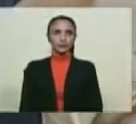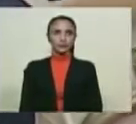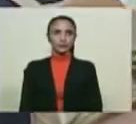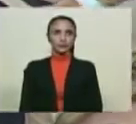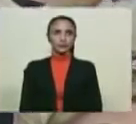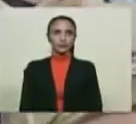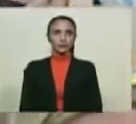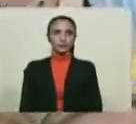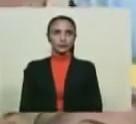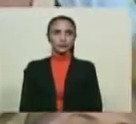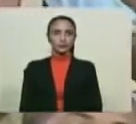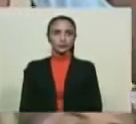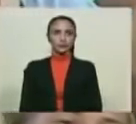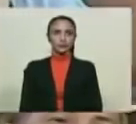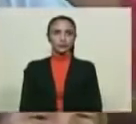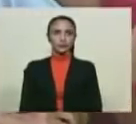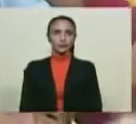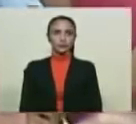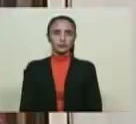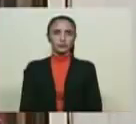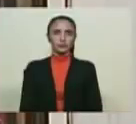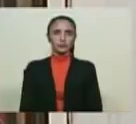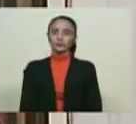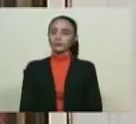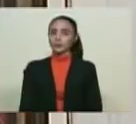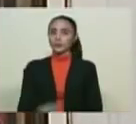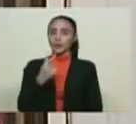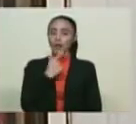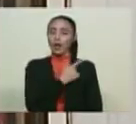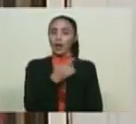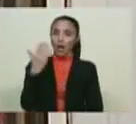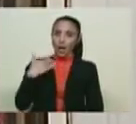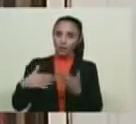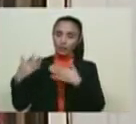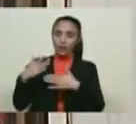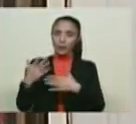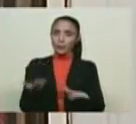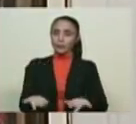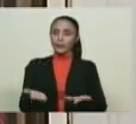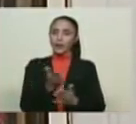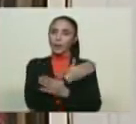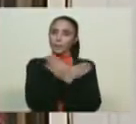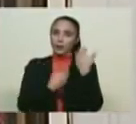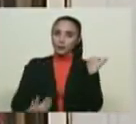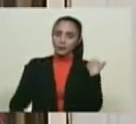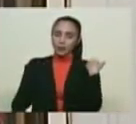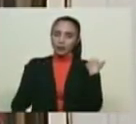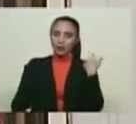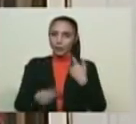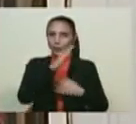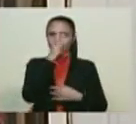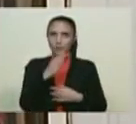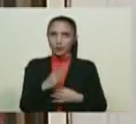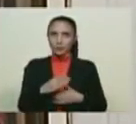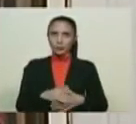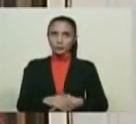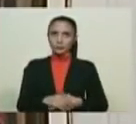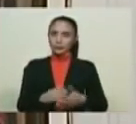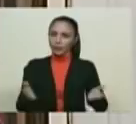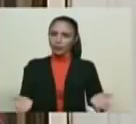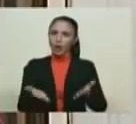Muy bien. Lula aguanta. Que el pueblo se levanta.